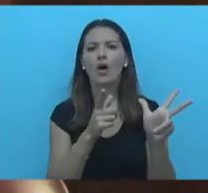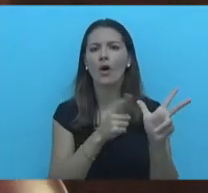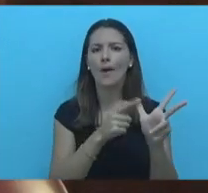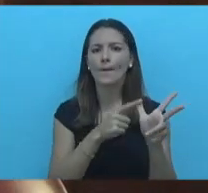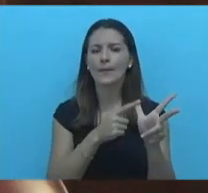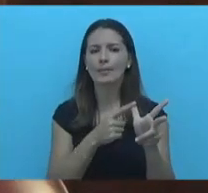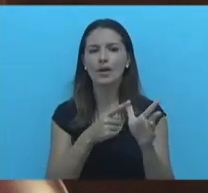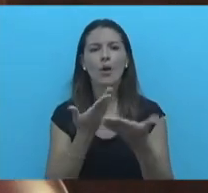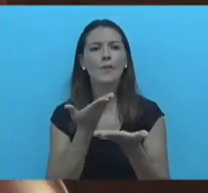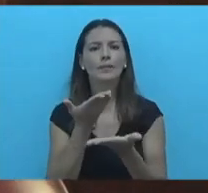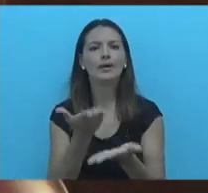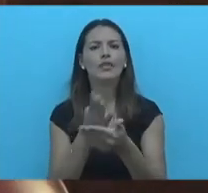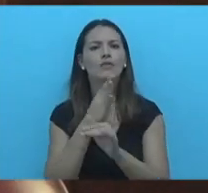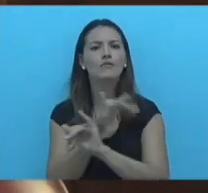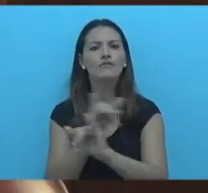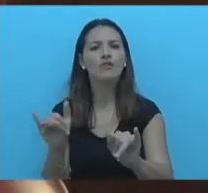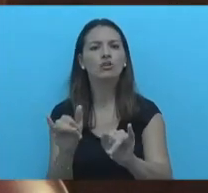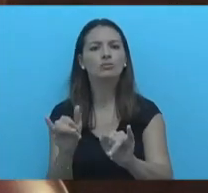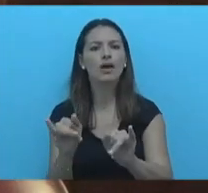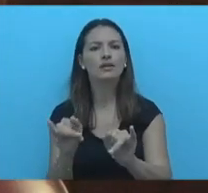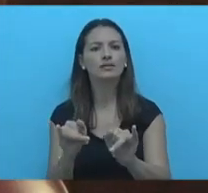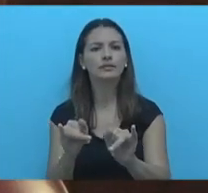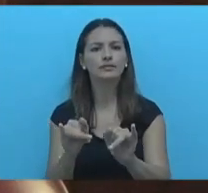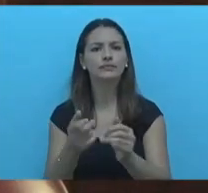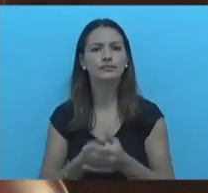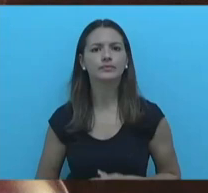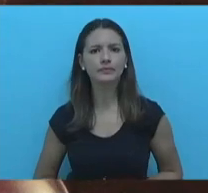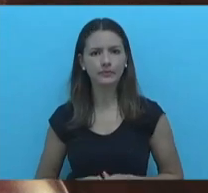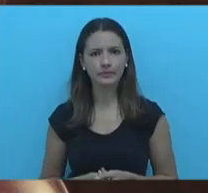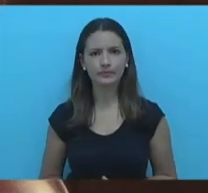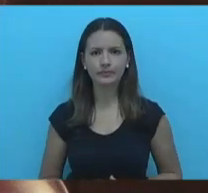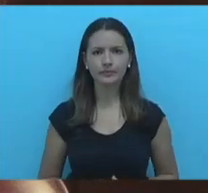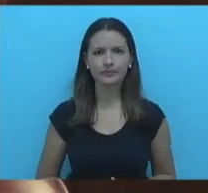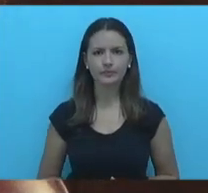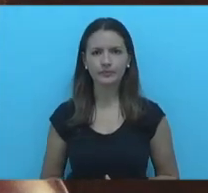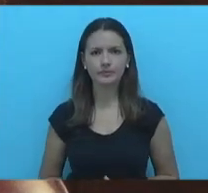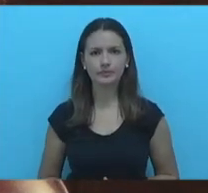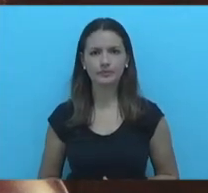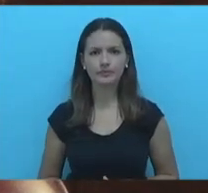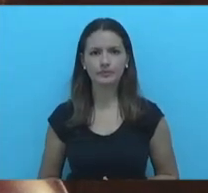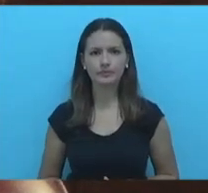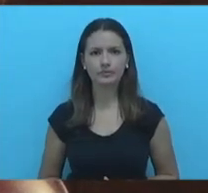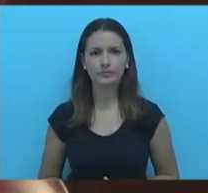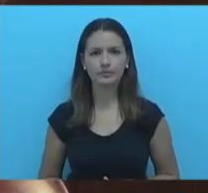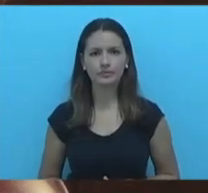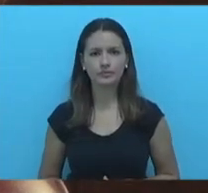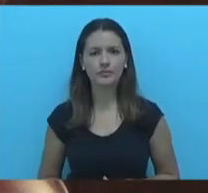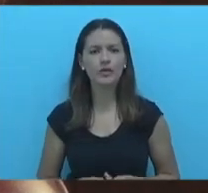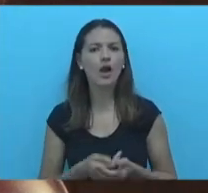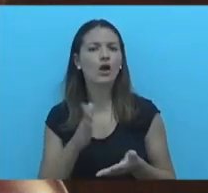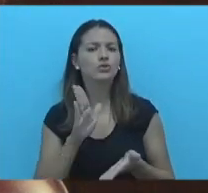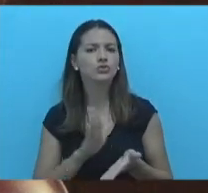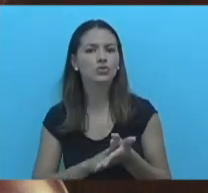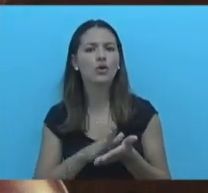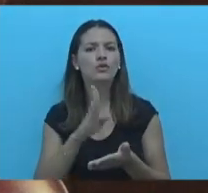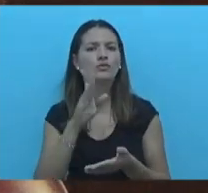Un pedido de informes respecto a cómo ha sido la adhesión a la disminución de los ingresos brutos